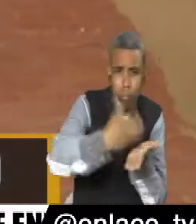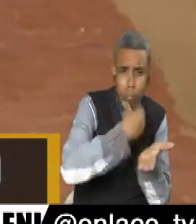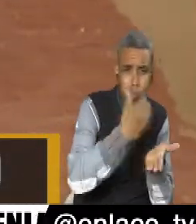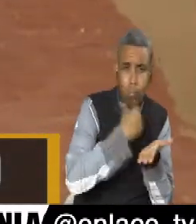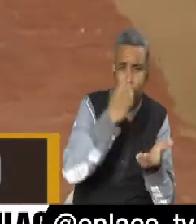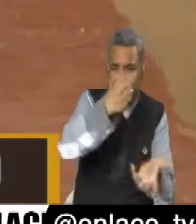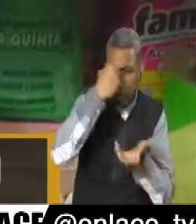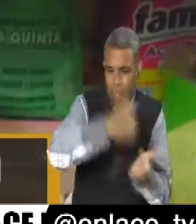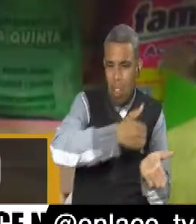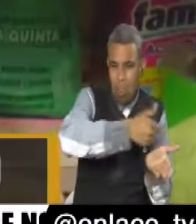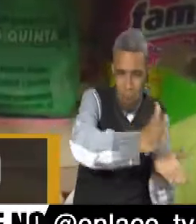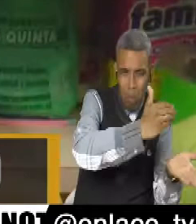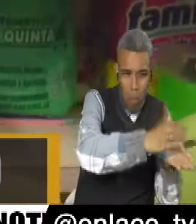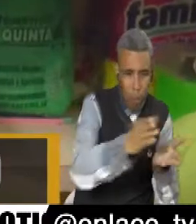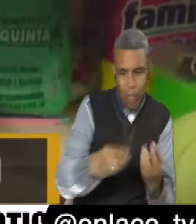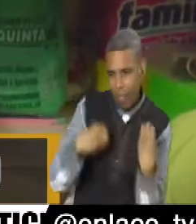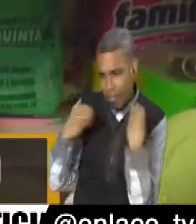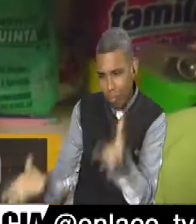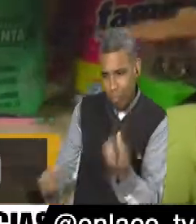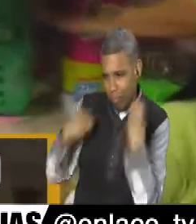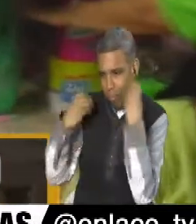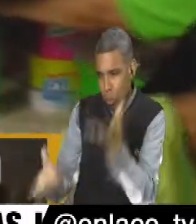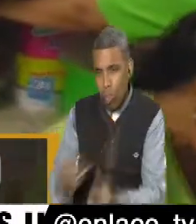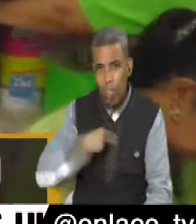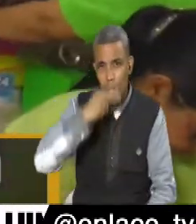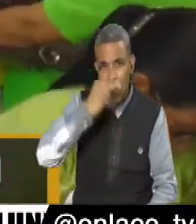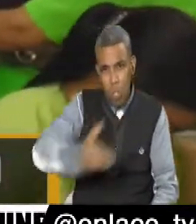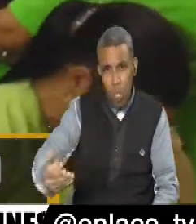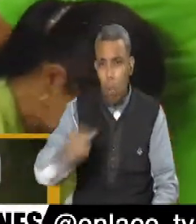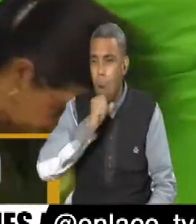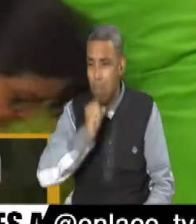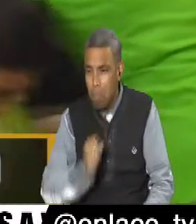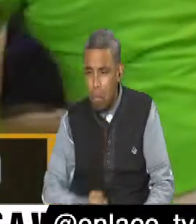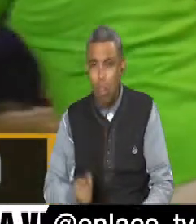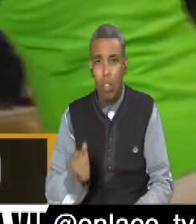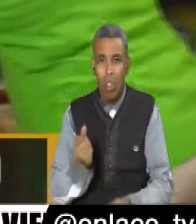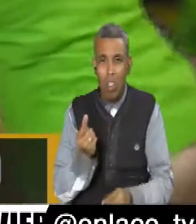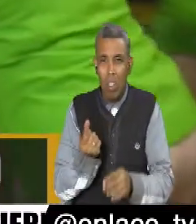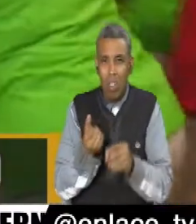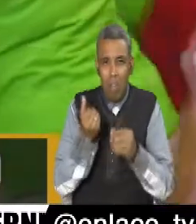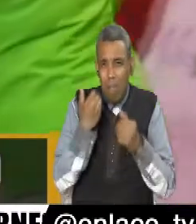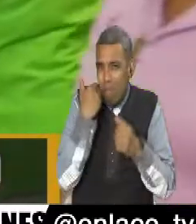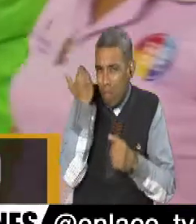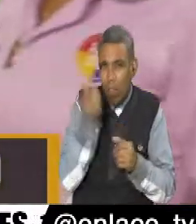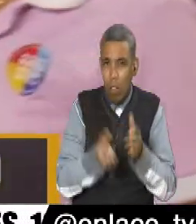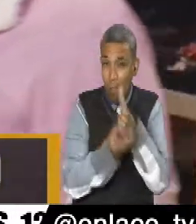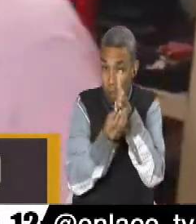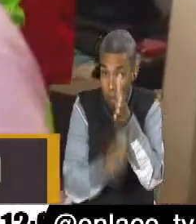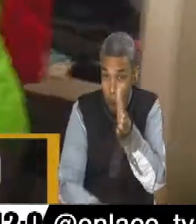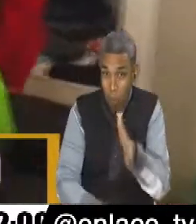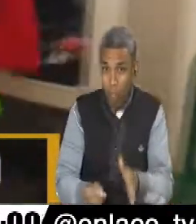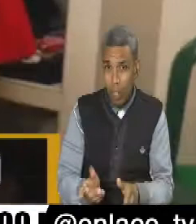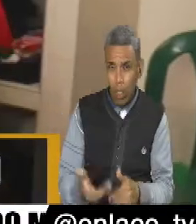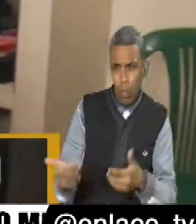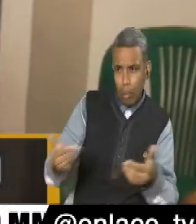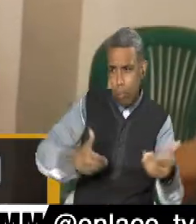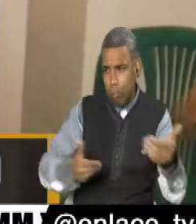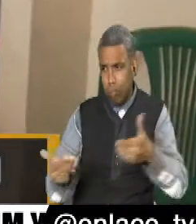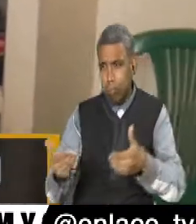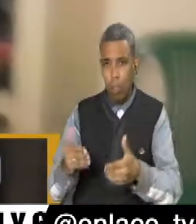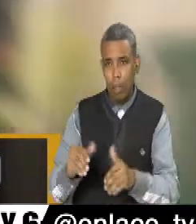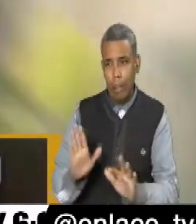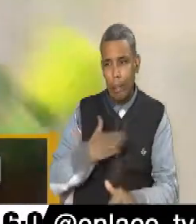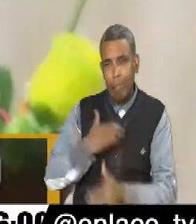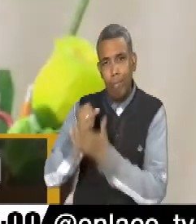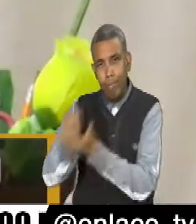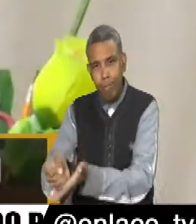conseguir elementos que necesitan los pequeños, ancianos y todos los pacientes en general que llegan a este centro